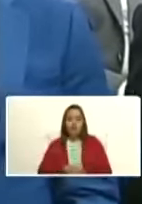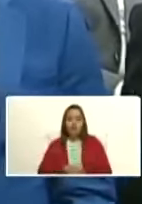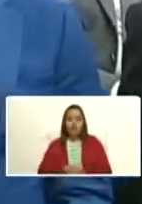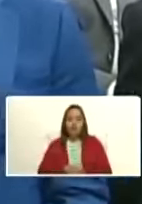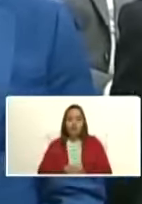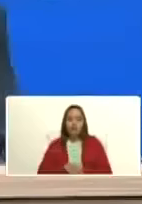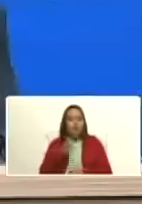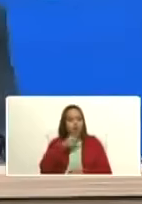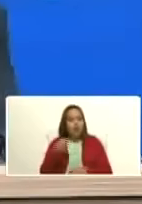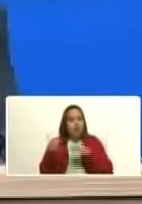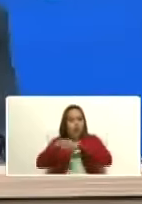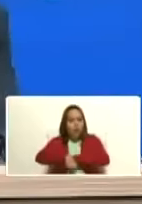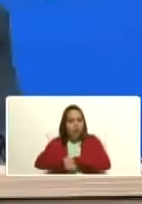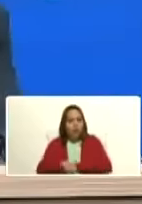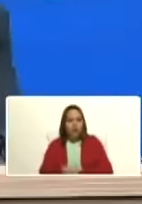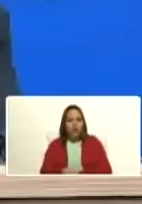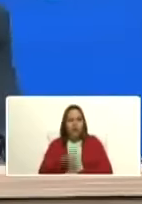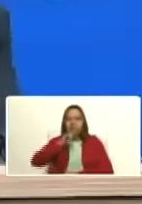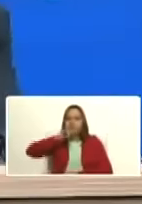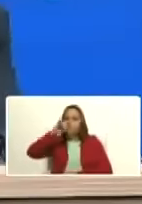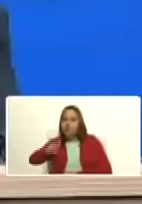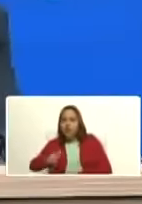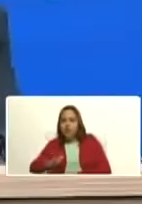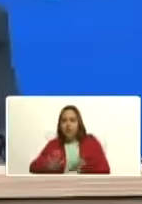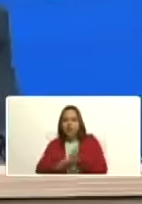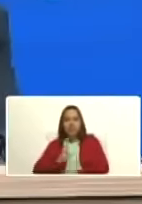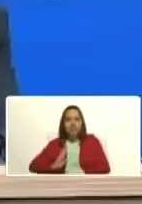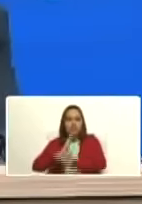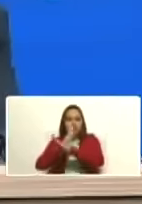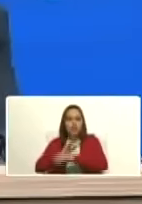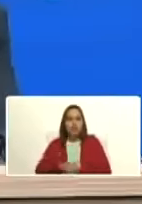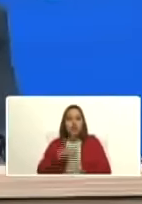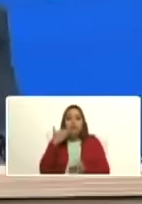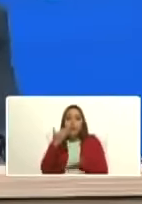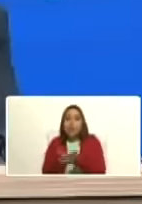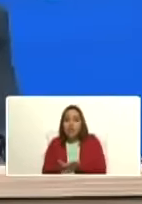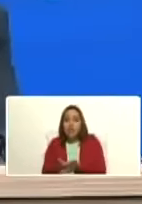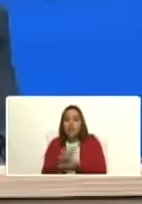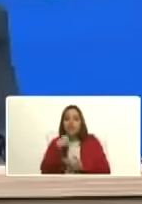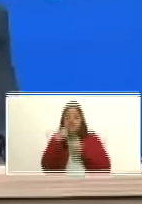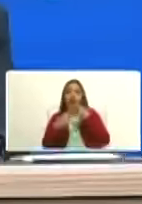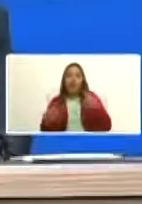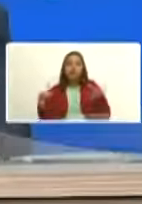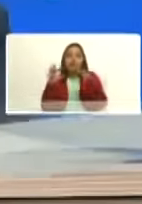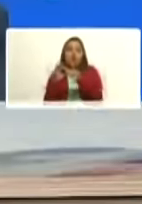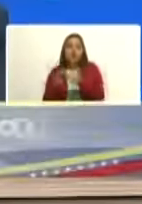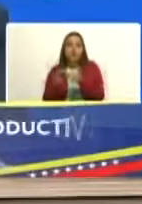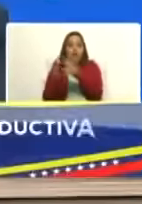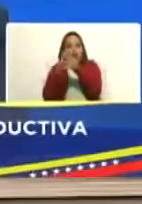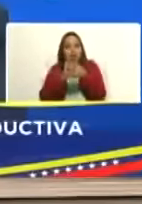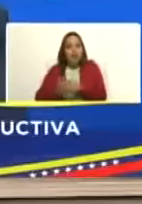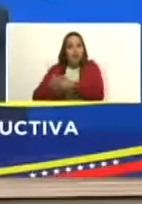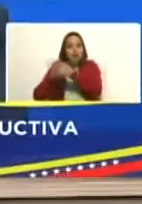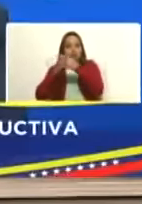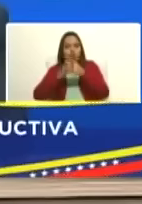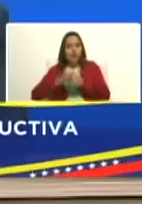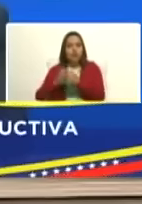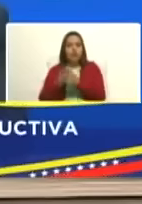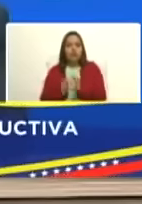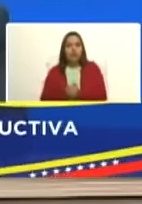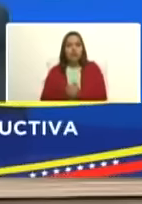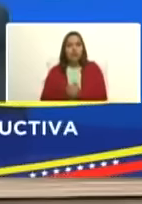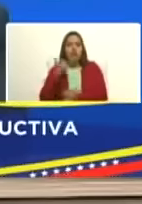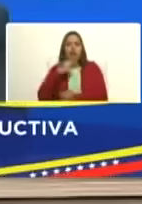condenar, denunciar las sanciones y pedir en una sola voz que los Estados Unidos de Norteamérica